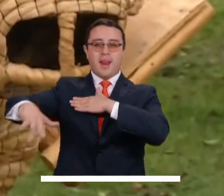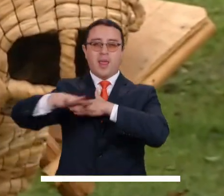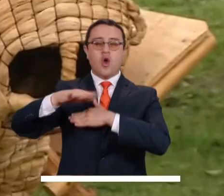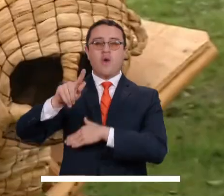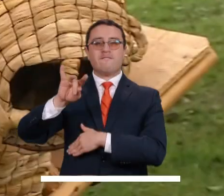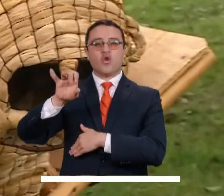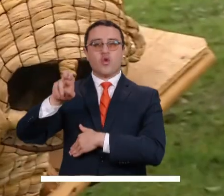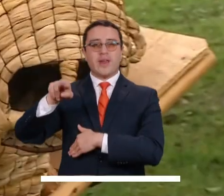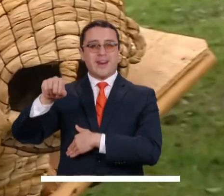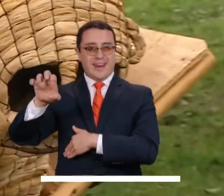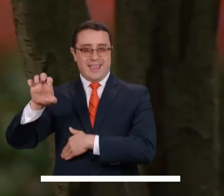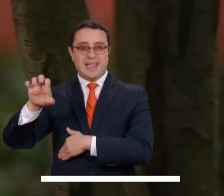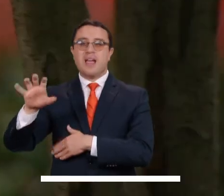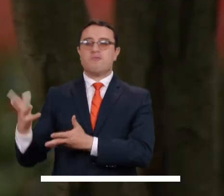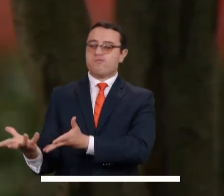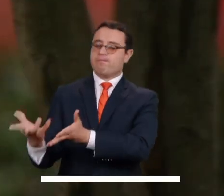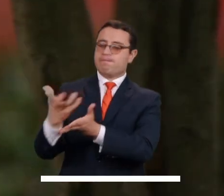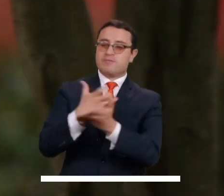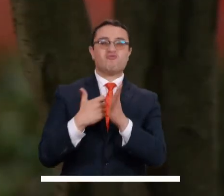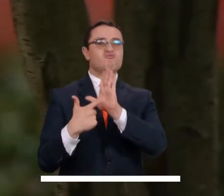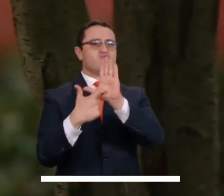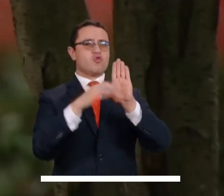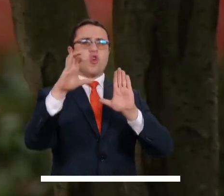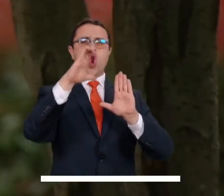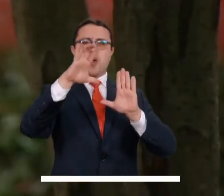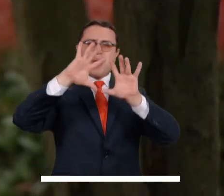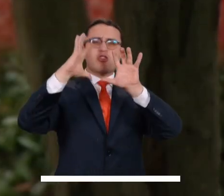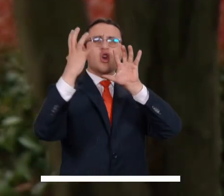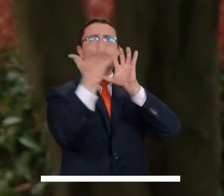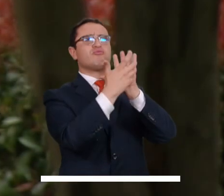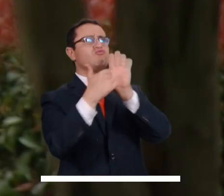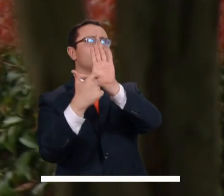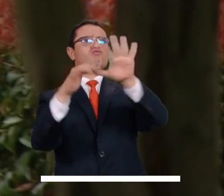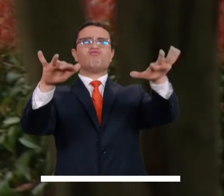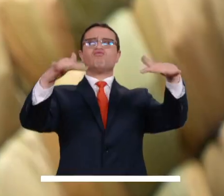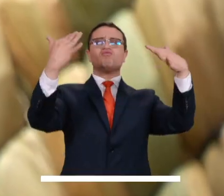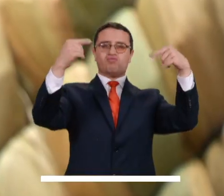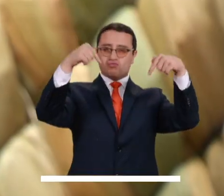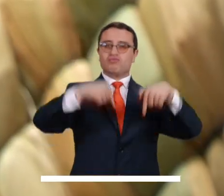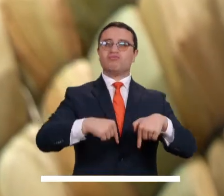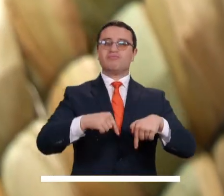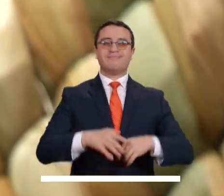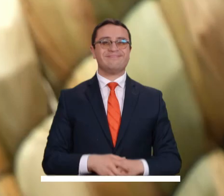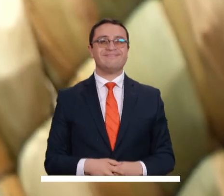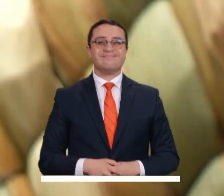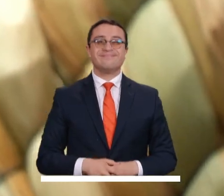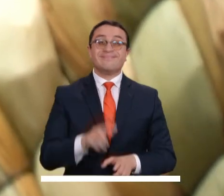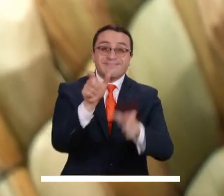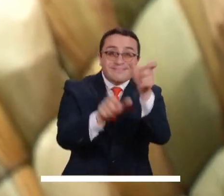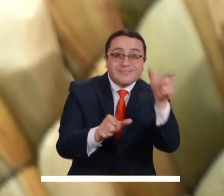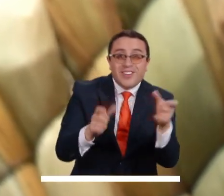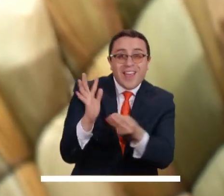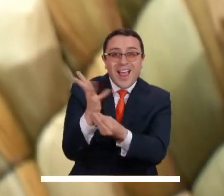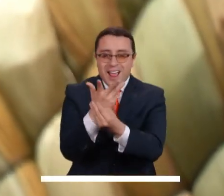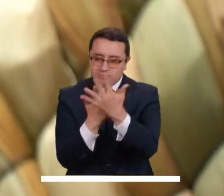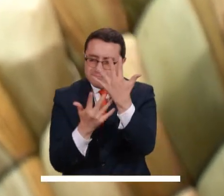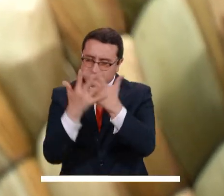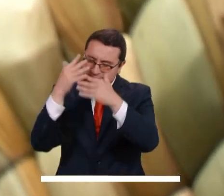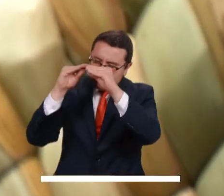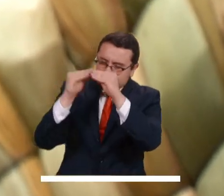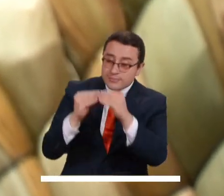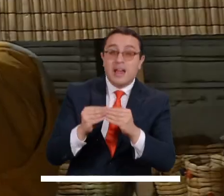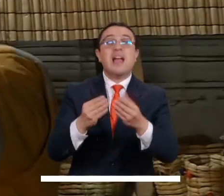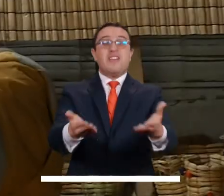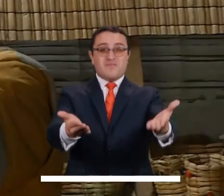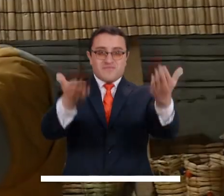que es para mostrar en todo Colombia y en el mundo lo que nosotros tenemos. Los artesanos hacen una invitación especial para que turistas de todo el país